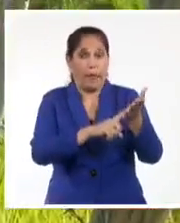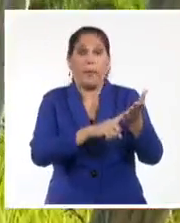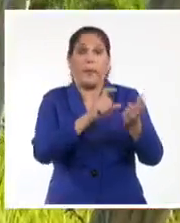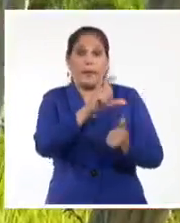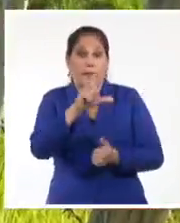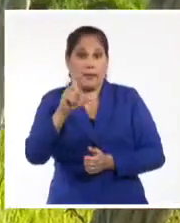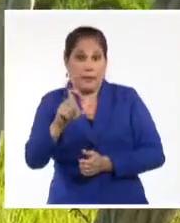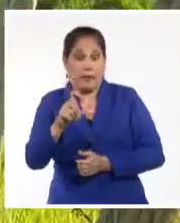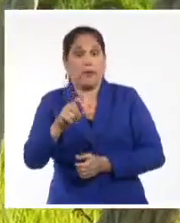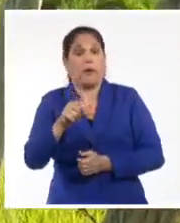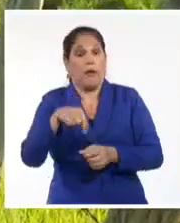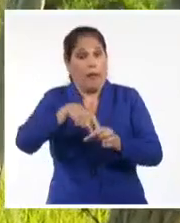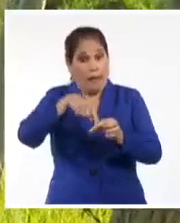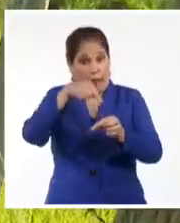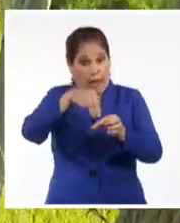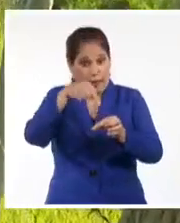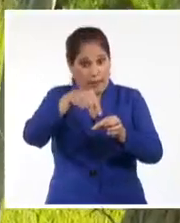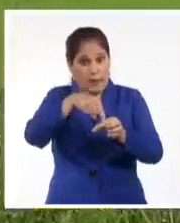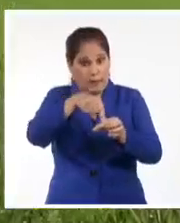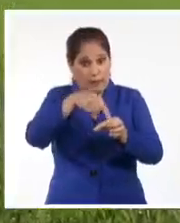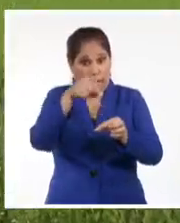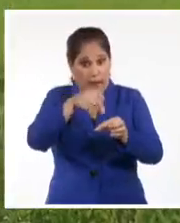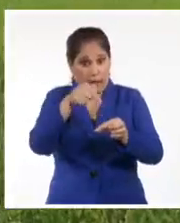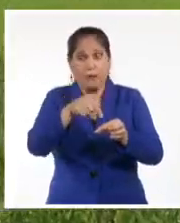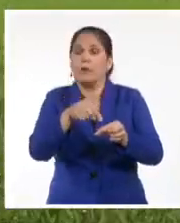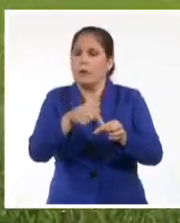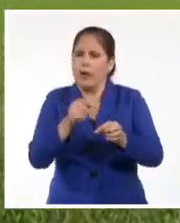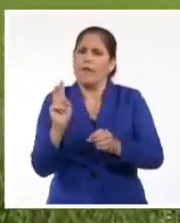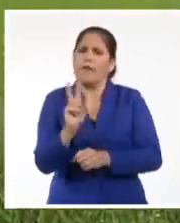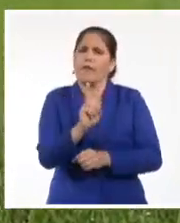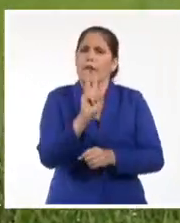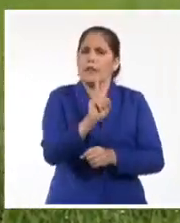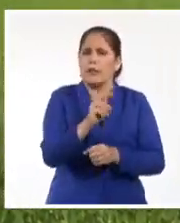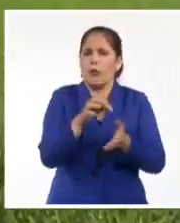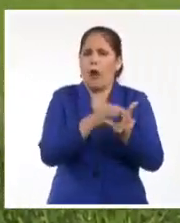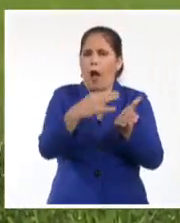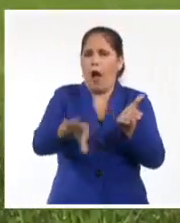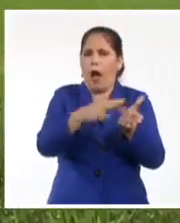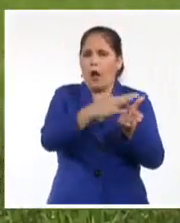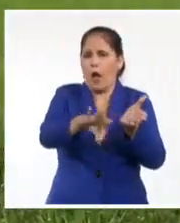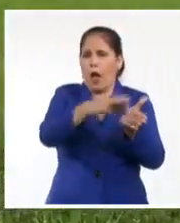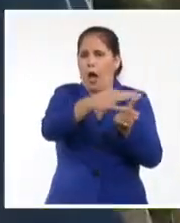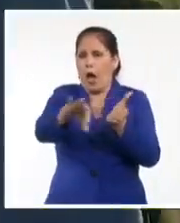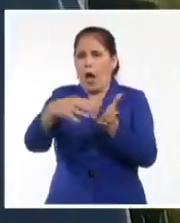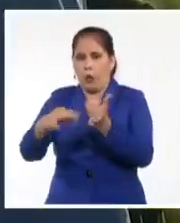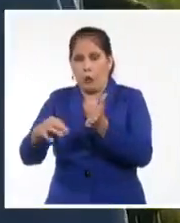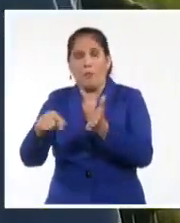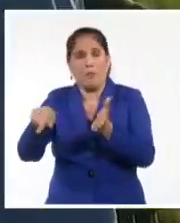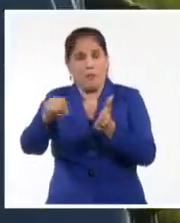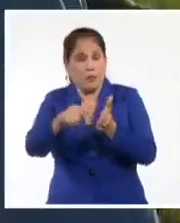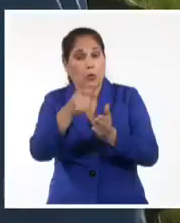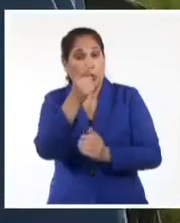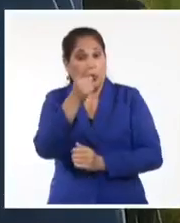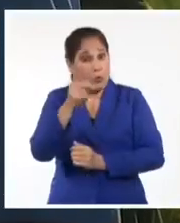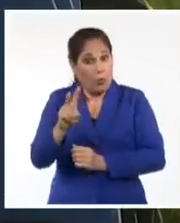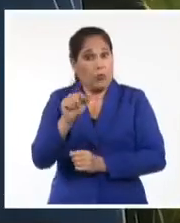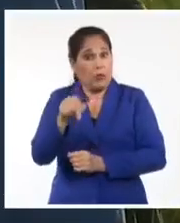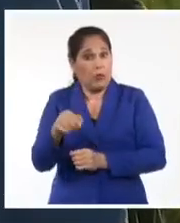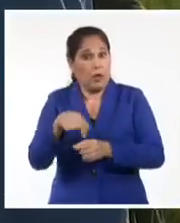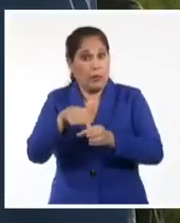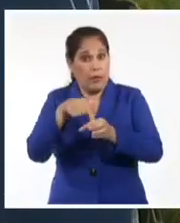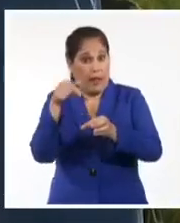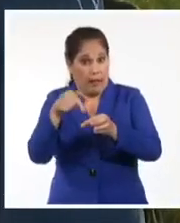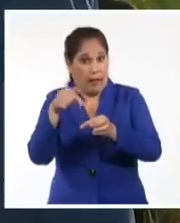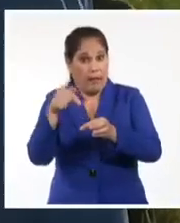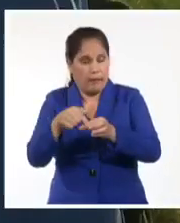del partido en la Isla de la Juventud, Sunilda García Garcés, visitó el polo arrocero Julio Antonio Mella, uno de los dos existentes en el municipio